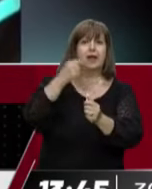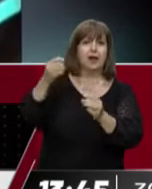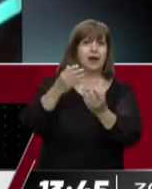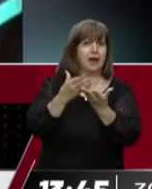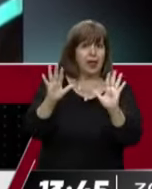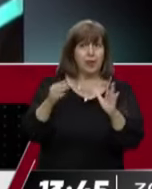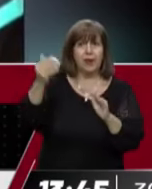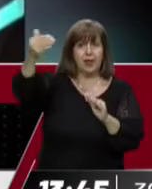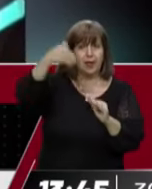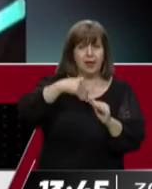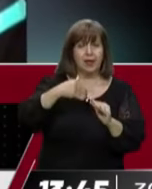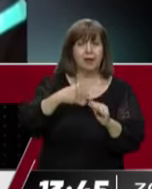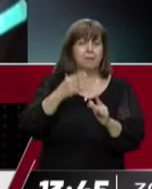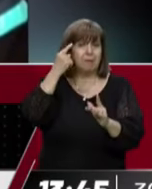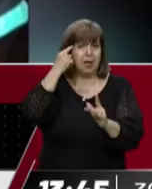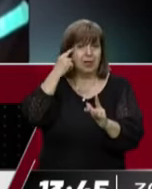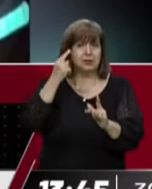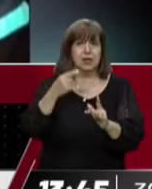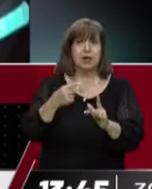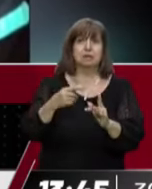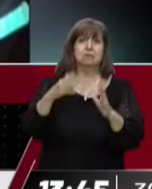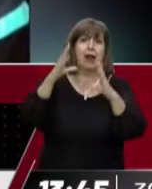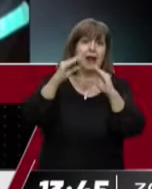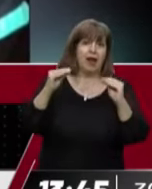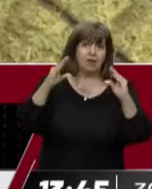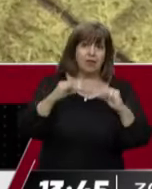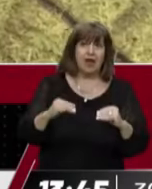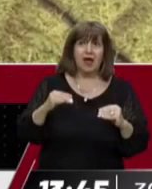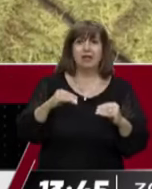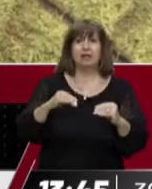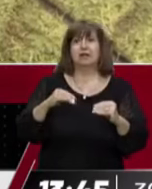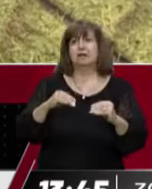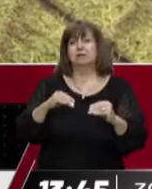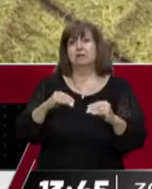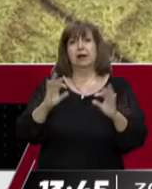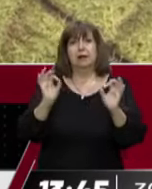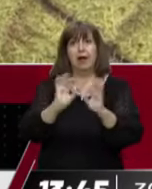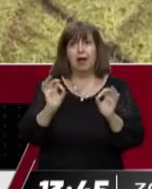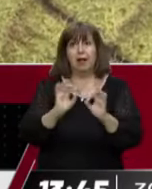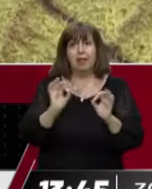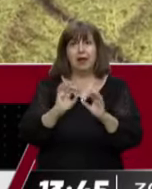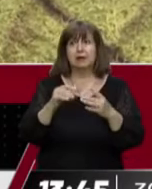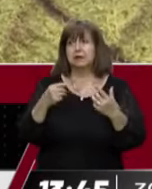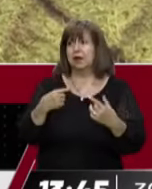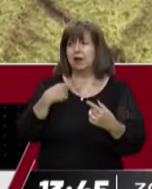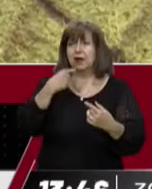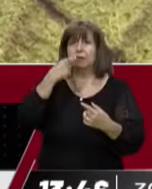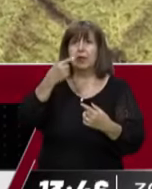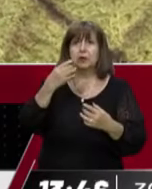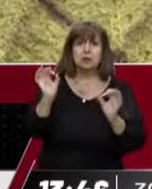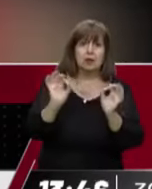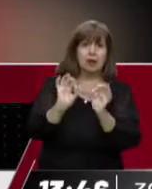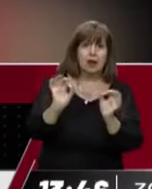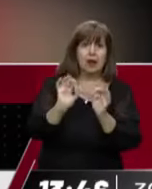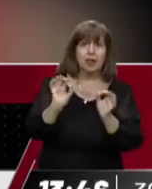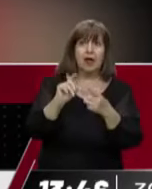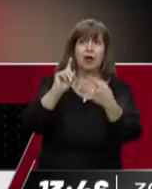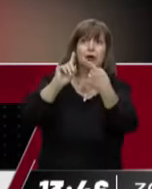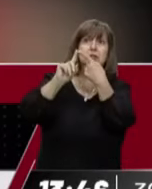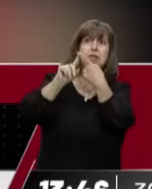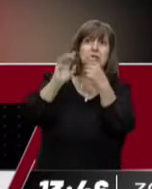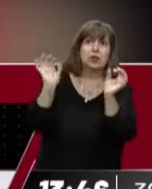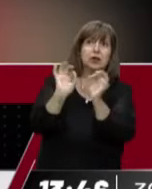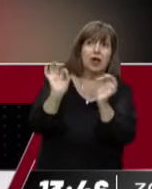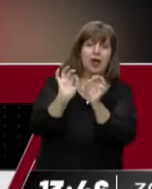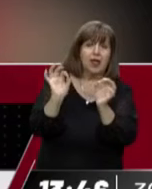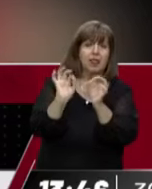a finales del año pasado. No pudo ser. Últimamente no tienen mayores novedades concretas de lo que pasa con la